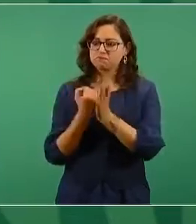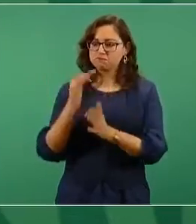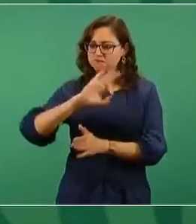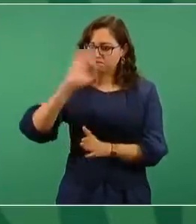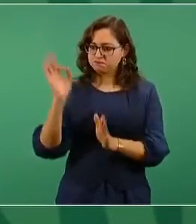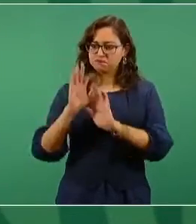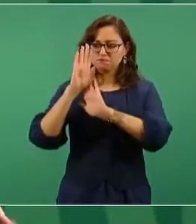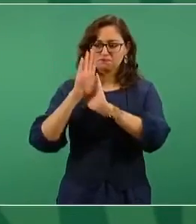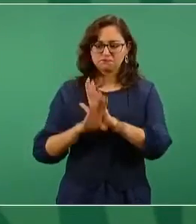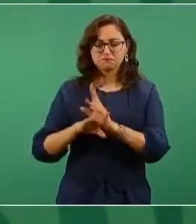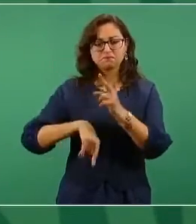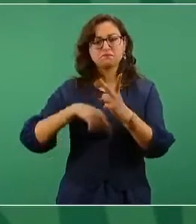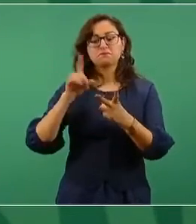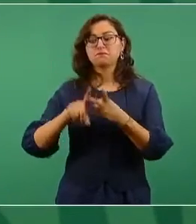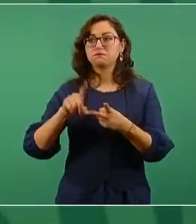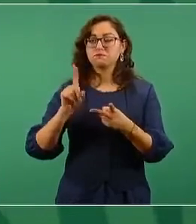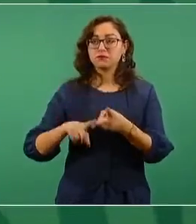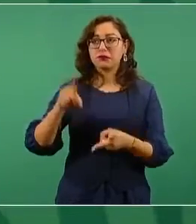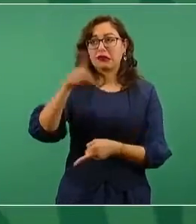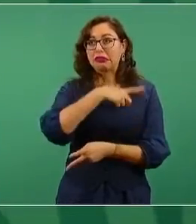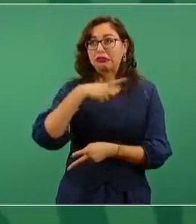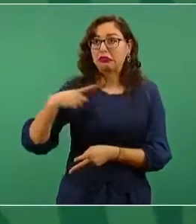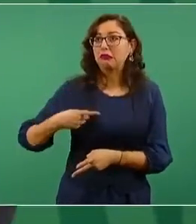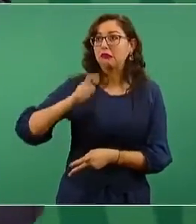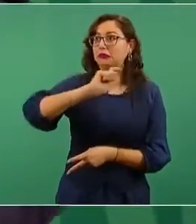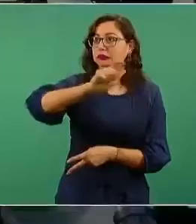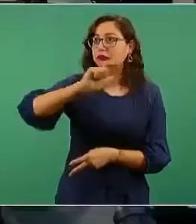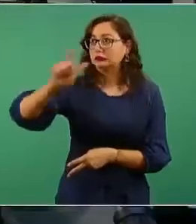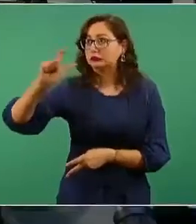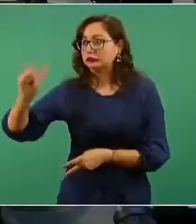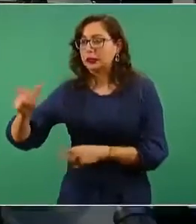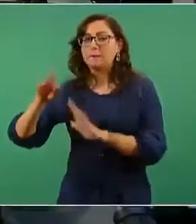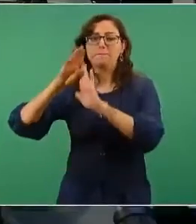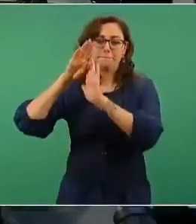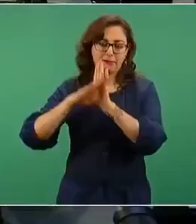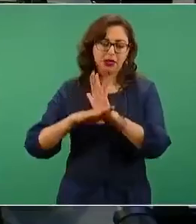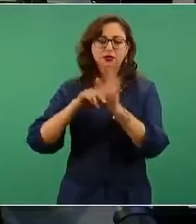impuestos y el pago de las amortizaciones de su deuda. Presidente.